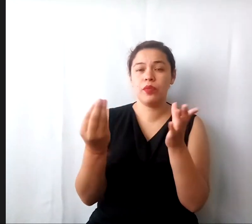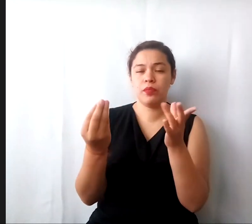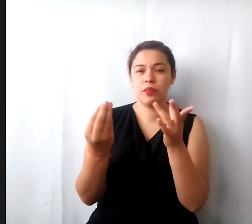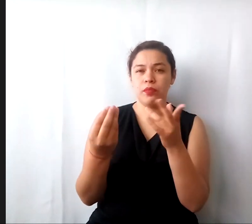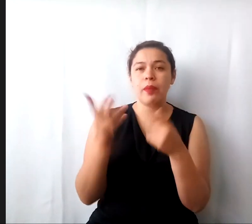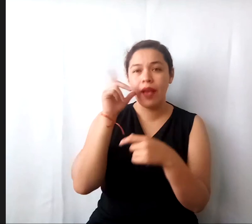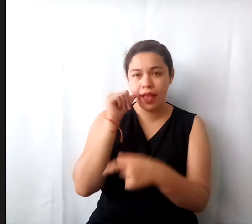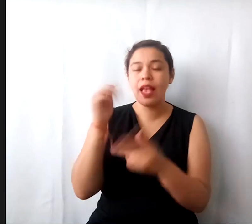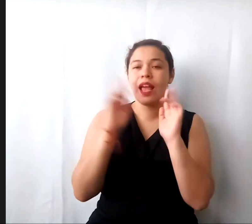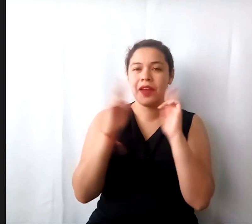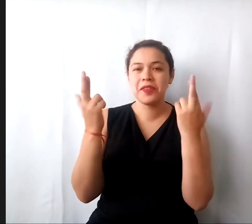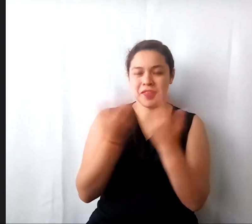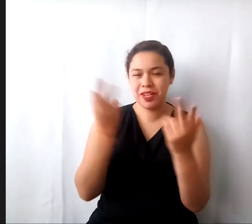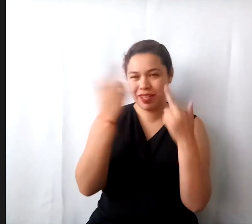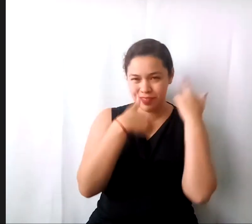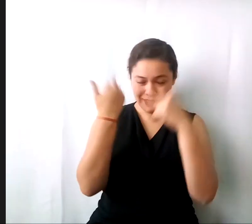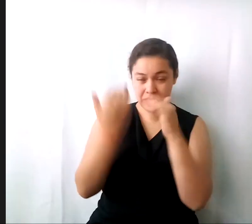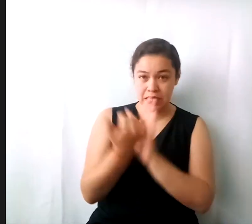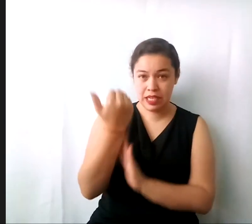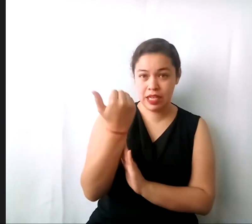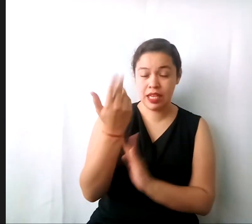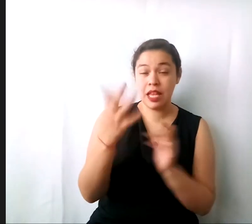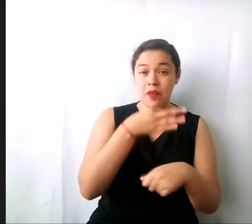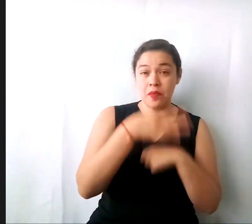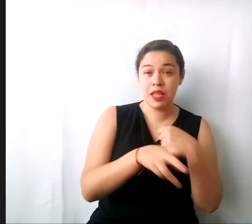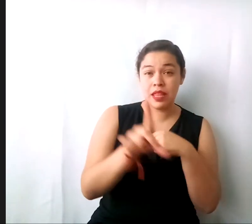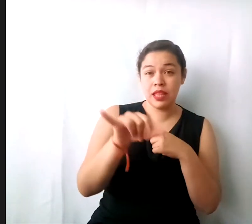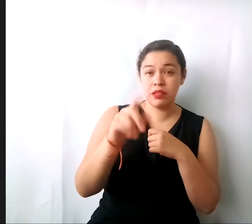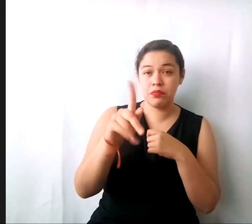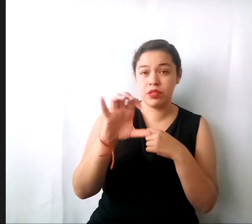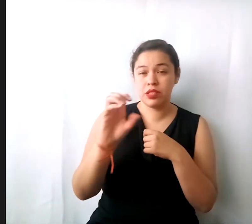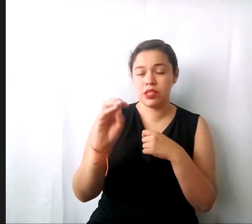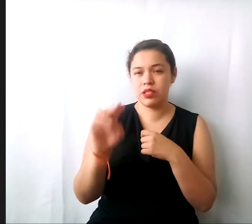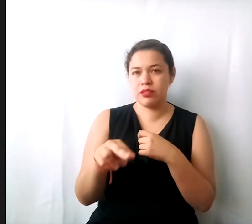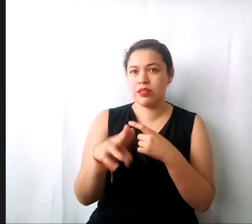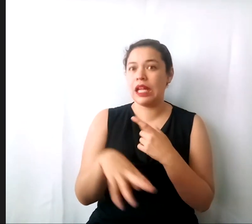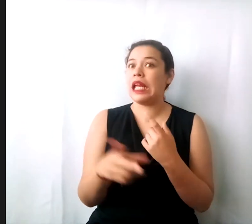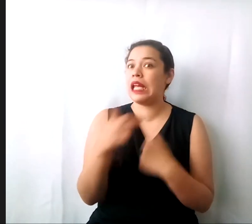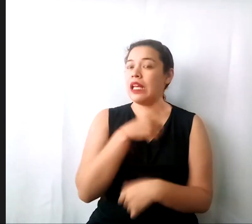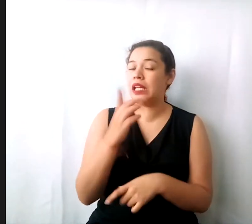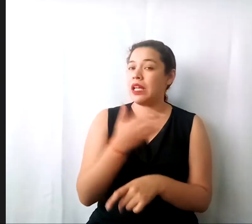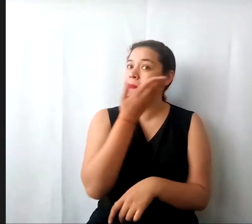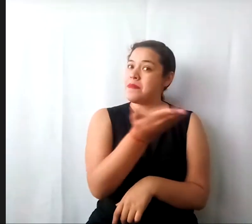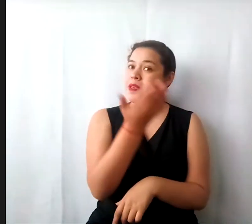entonces, mientras se define qué es puesta a disposición, hay que pedírselos a todos.